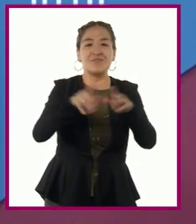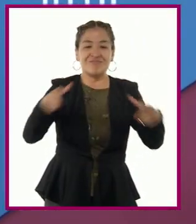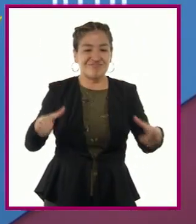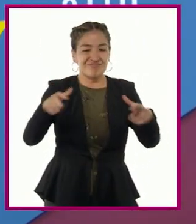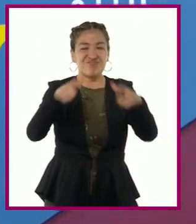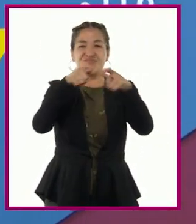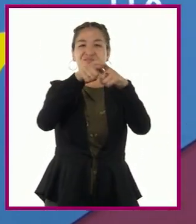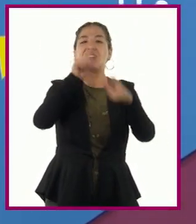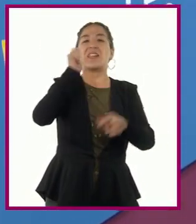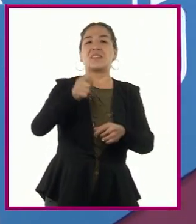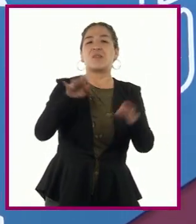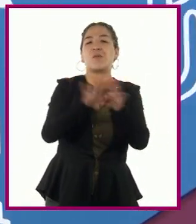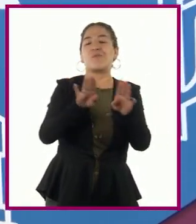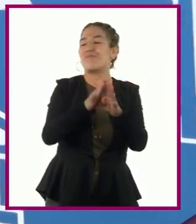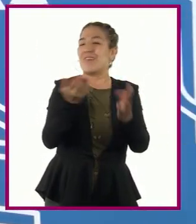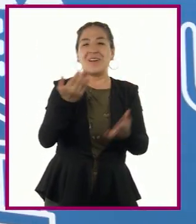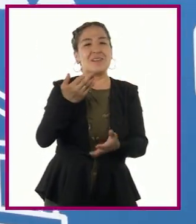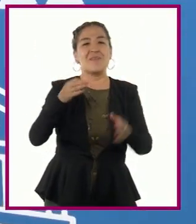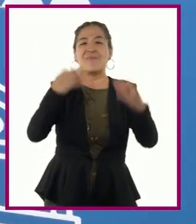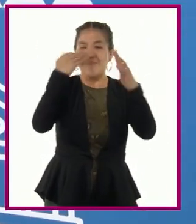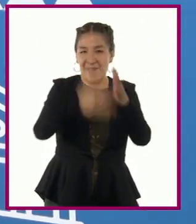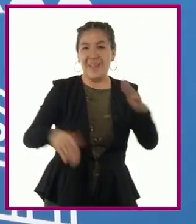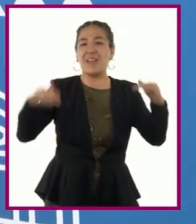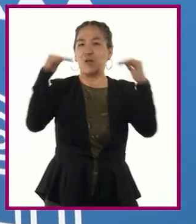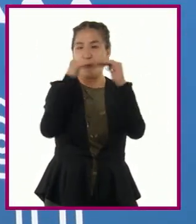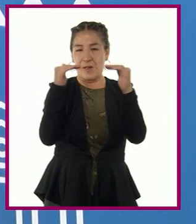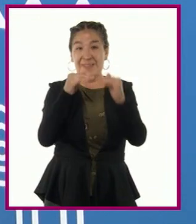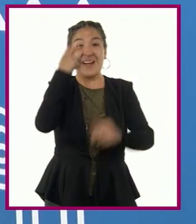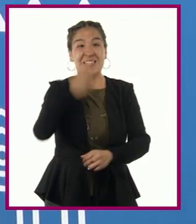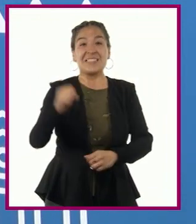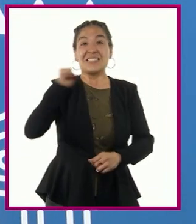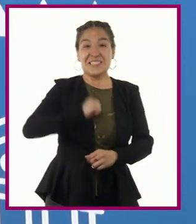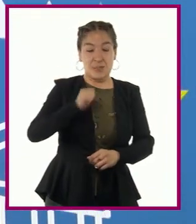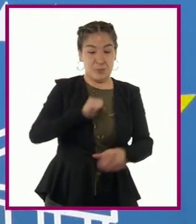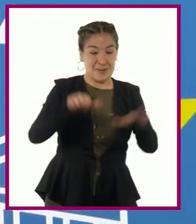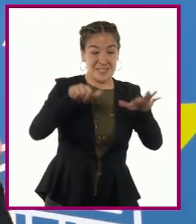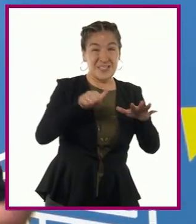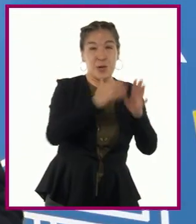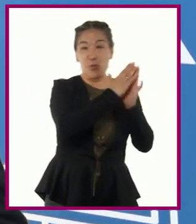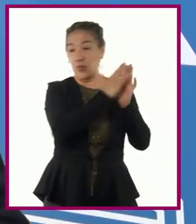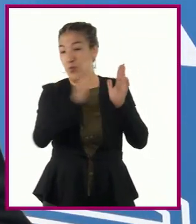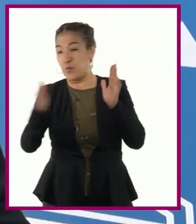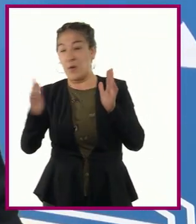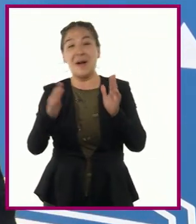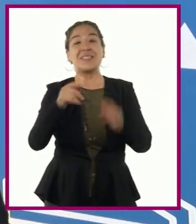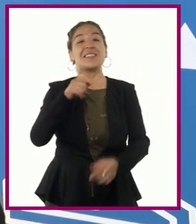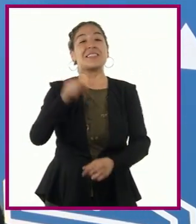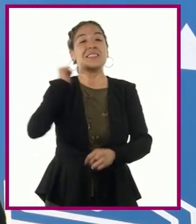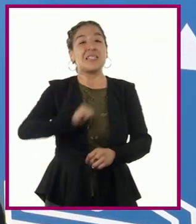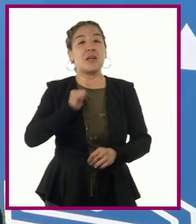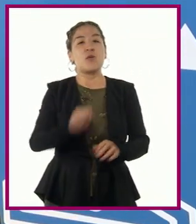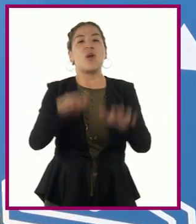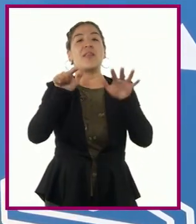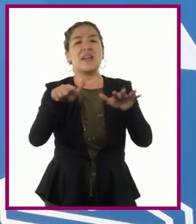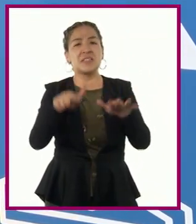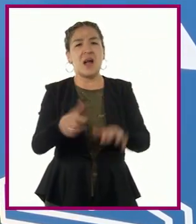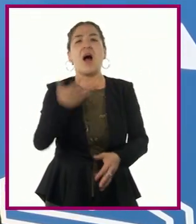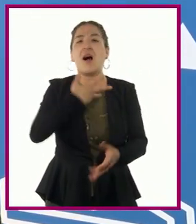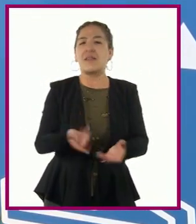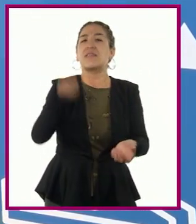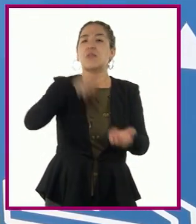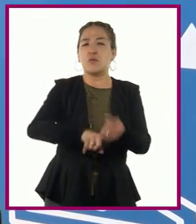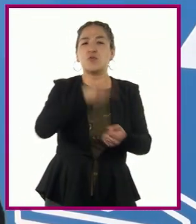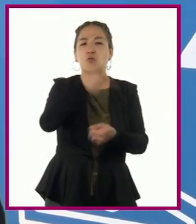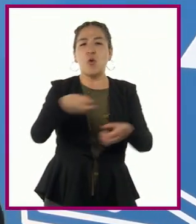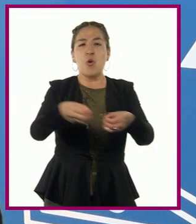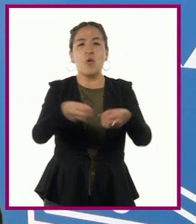desigual. Desde principios del siglo XVI y durante todo el siglo XVII existió una